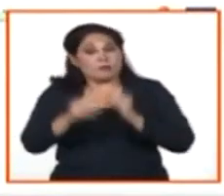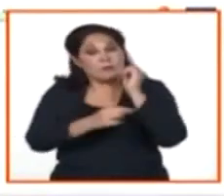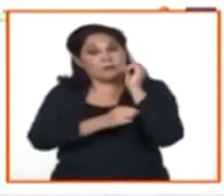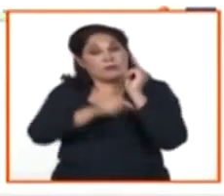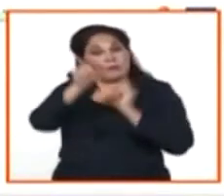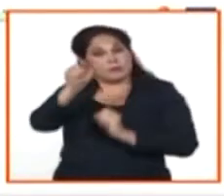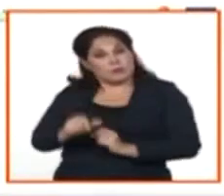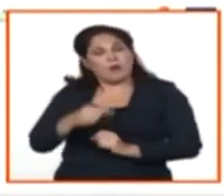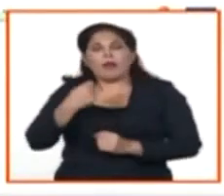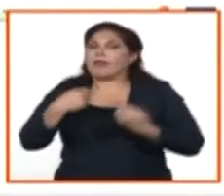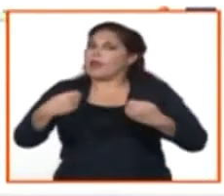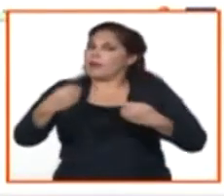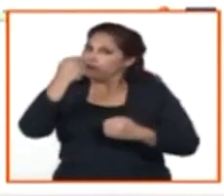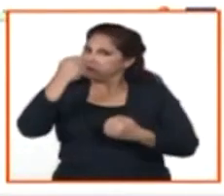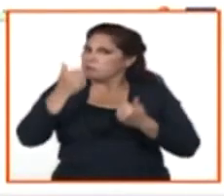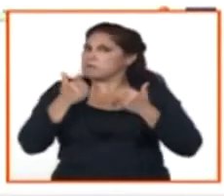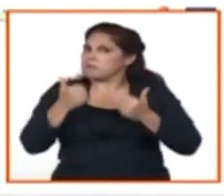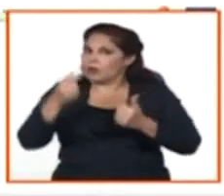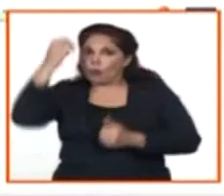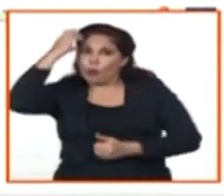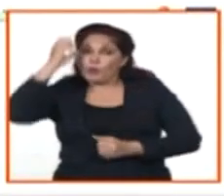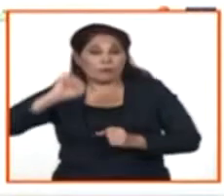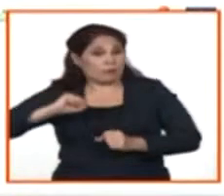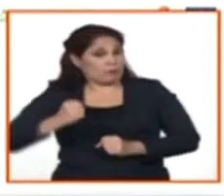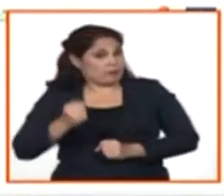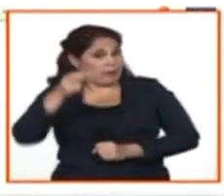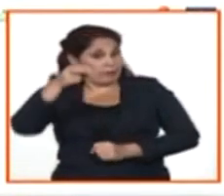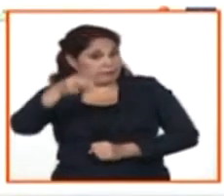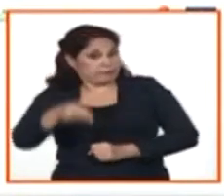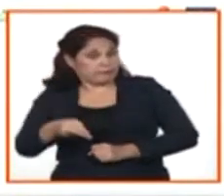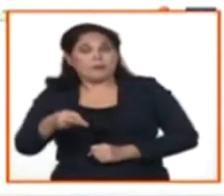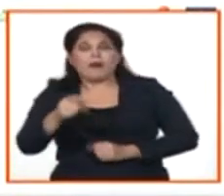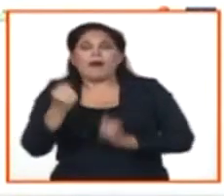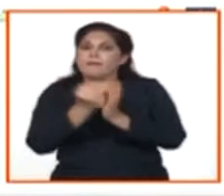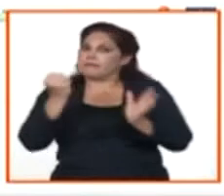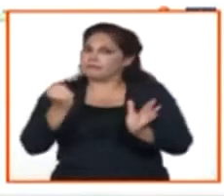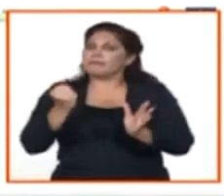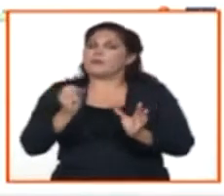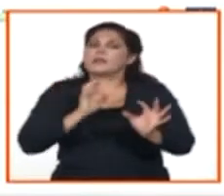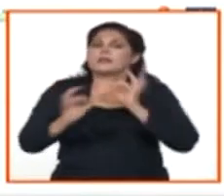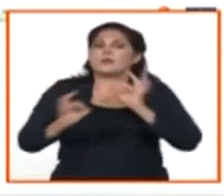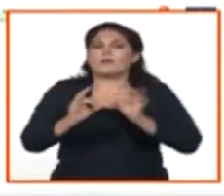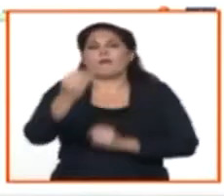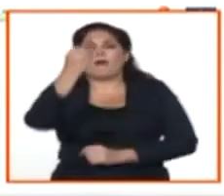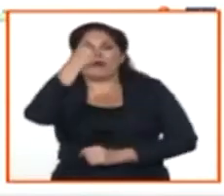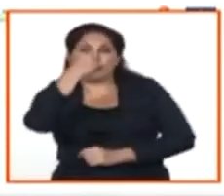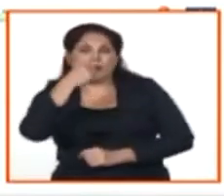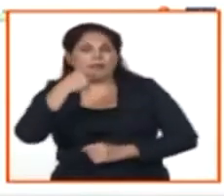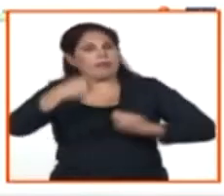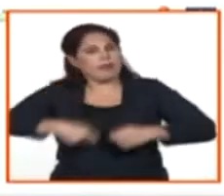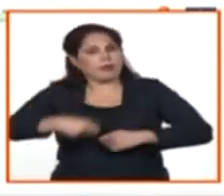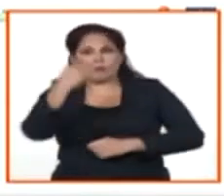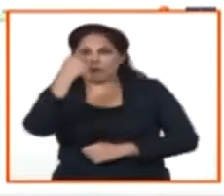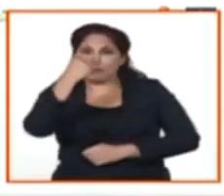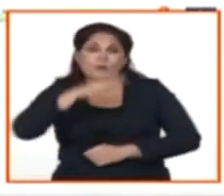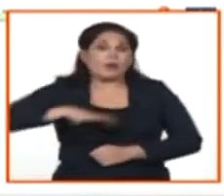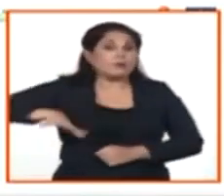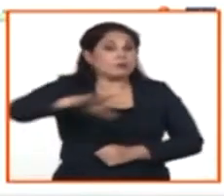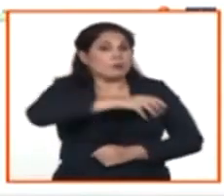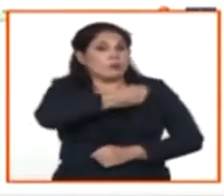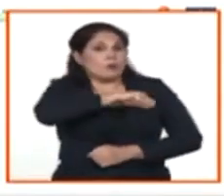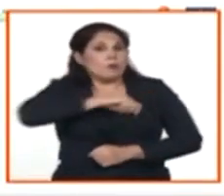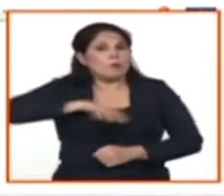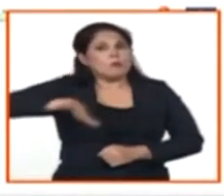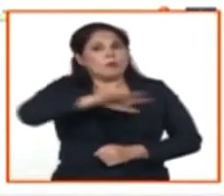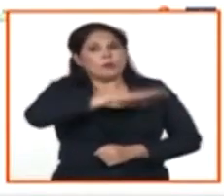nuestro Estado, y también, por supuesto, todo esto en pos de garantizar la seguridad, el derecho a la alimentación de todos los ciudadanos cubanos.